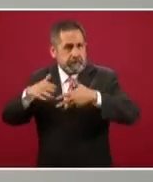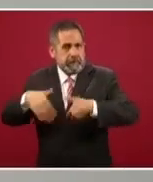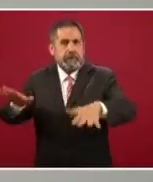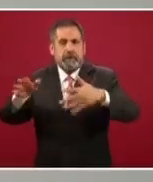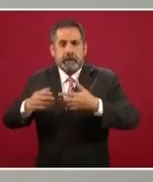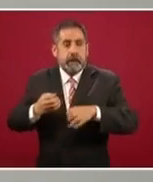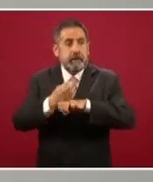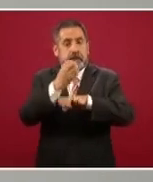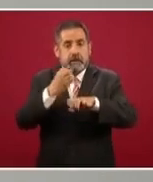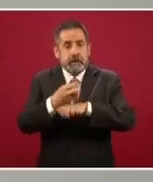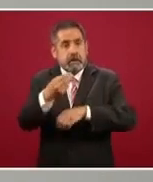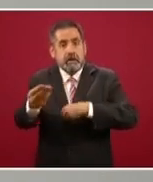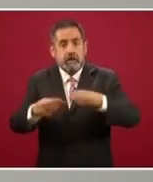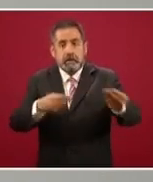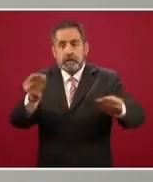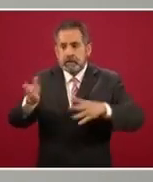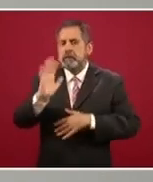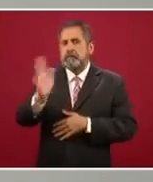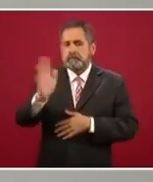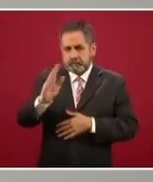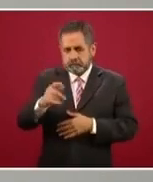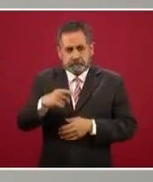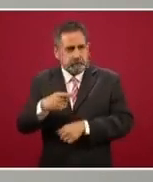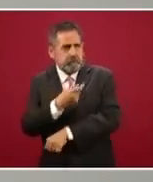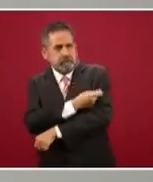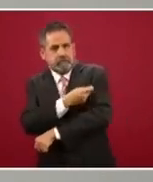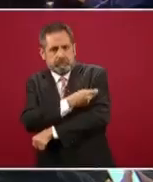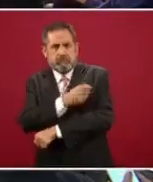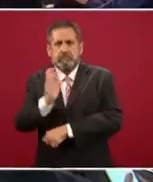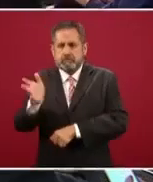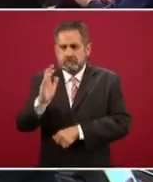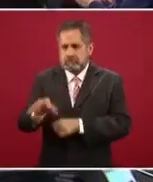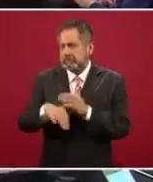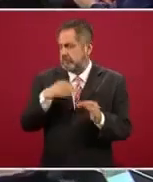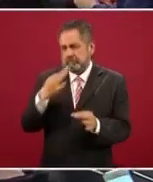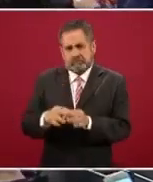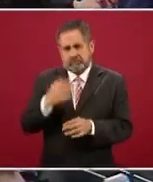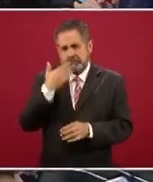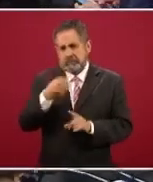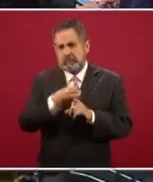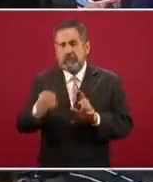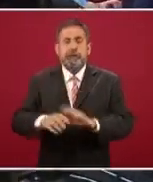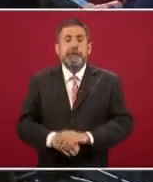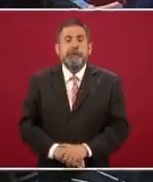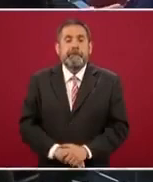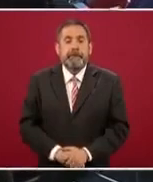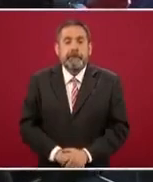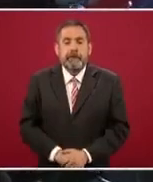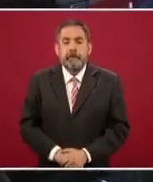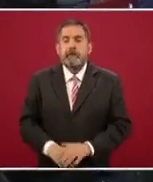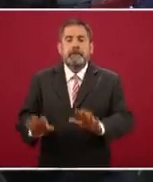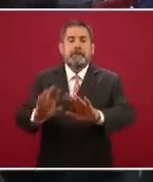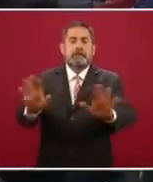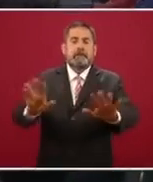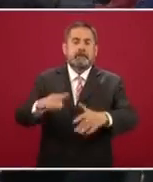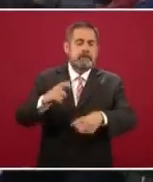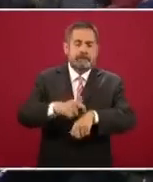y ya se está aplicando la vacuna sarampión, rubiola, parotiditis. Perfecto. Gracias. Sí. Ya hasta ahí, porque